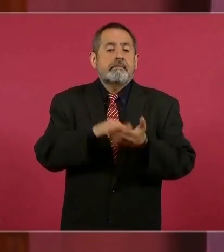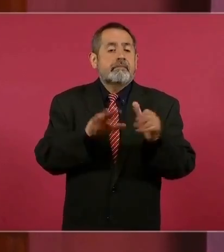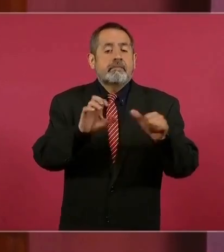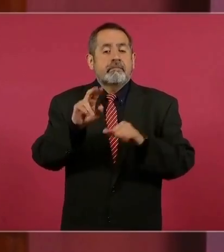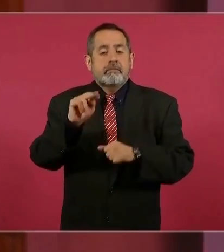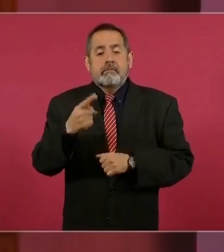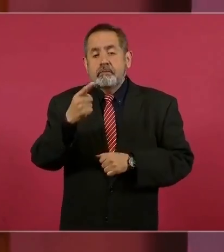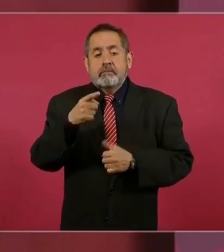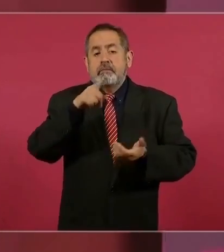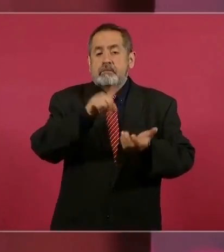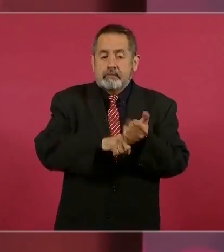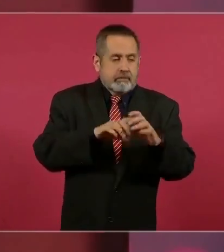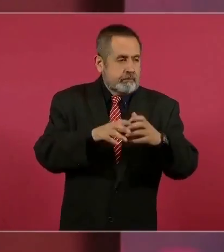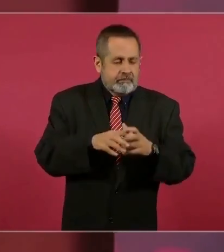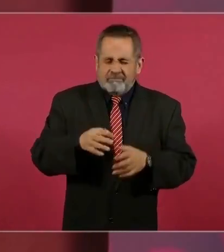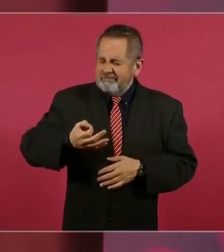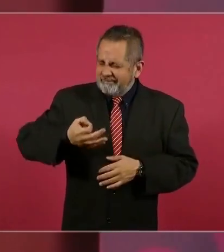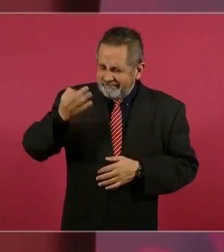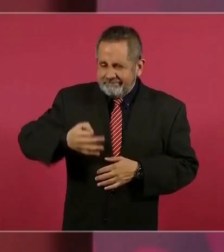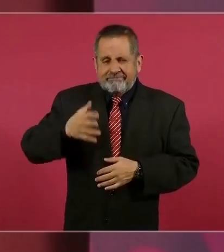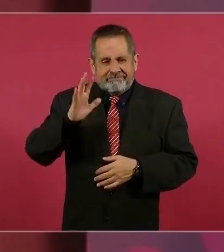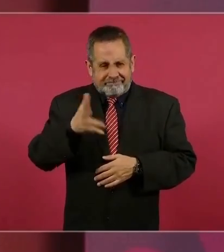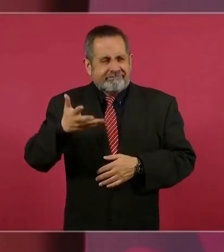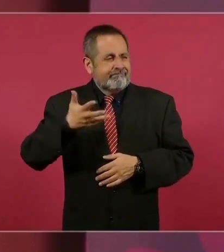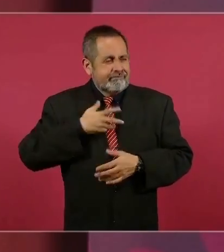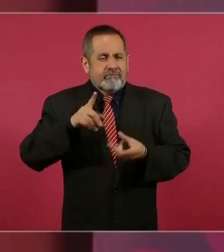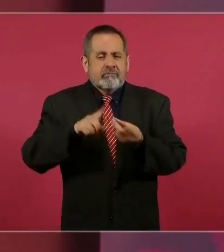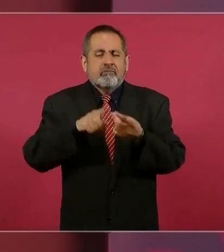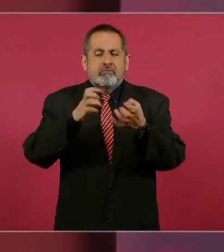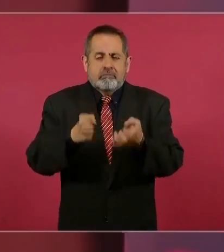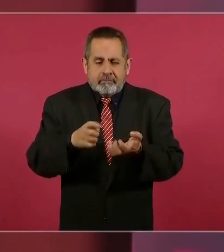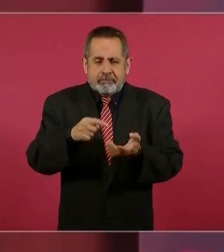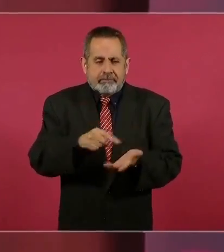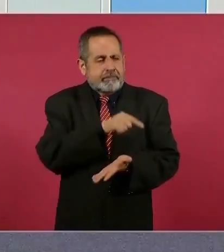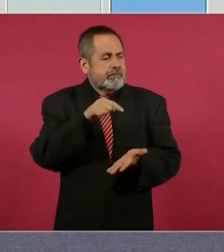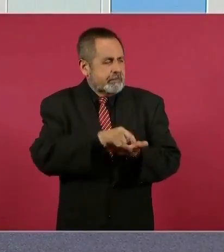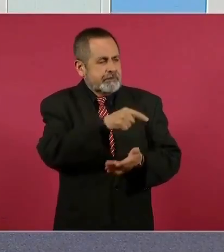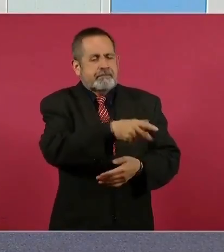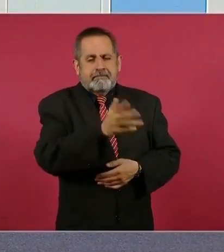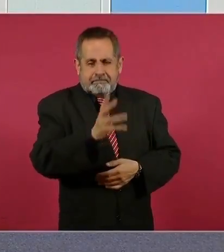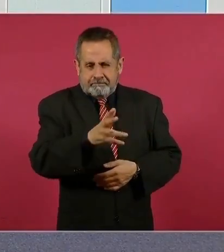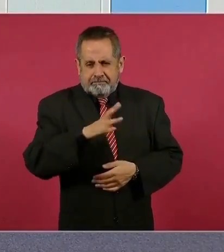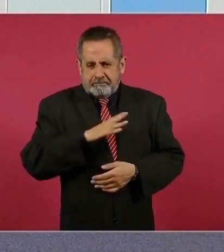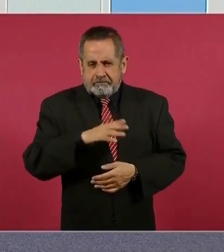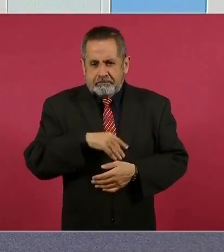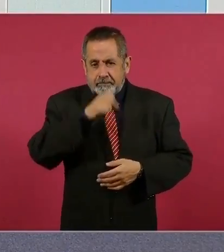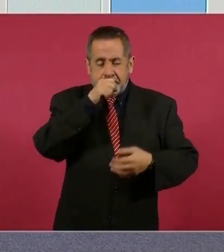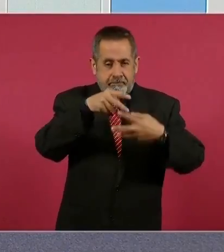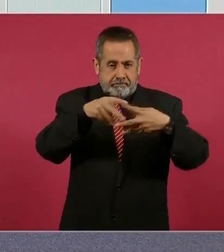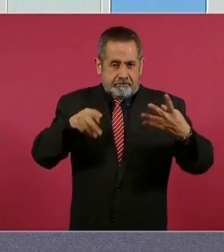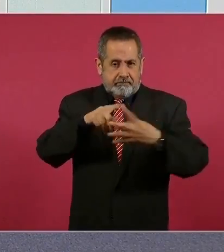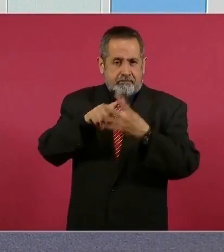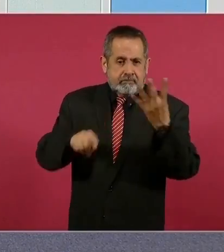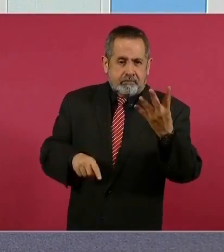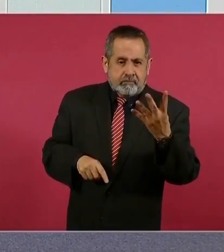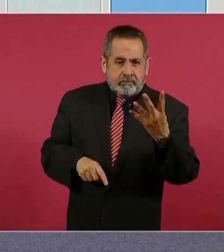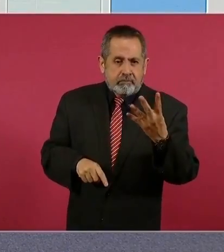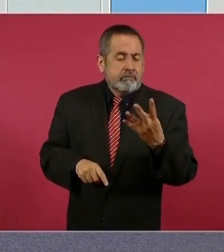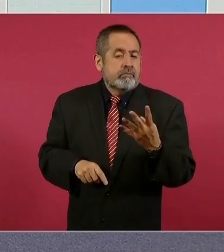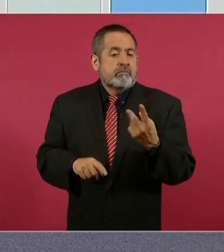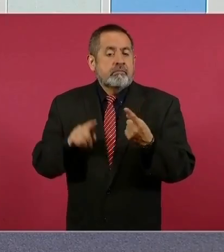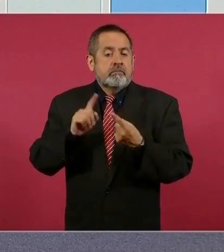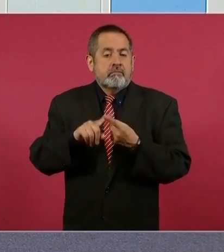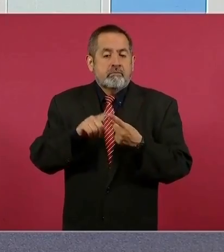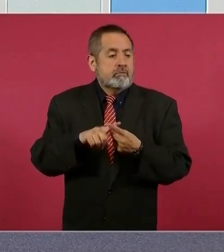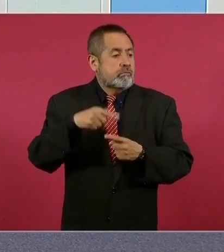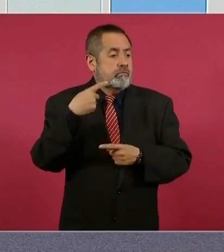16,681 tenemos la certeza de su paradero. Se dividen en 4 grandes rubros. Primero, las que encontramos en